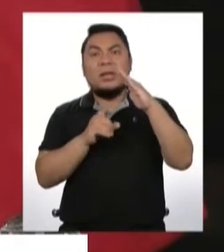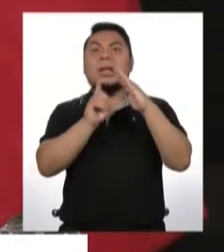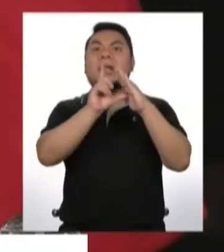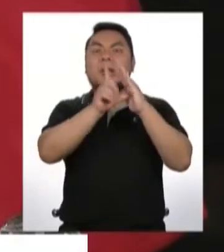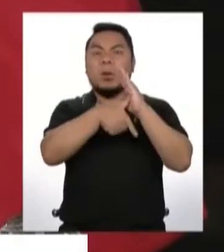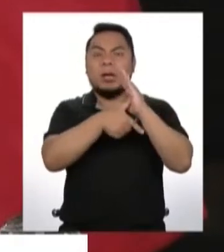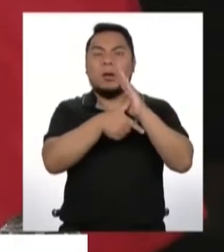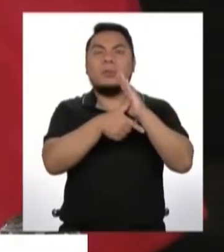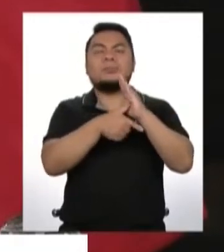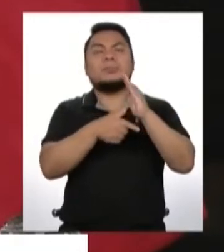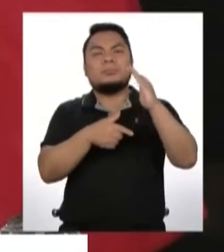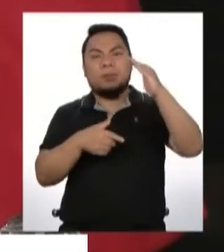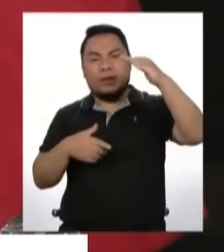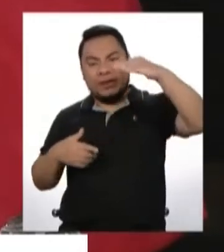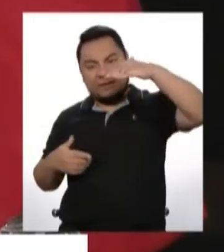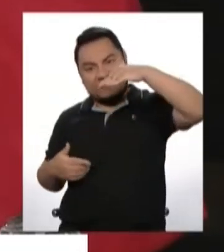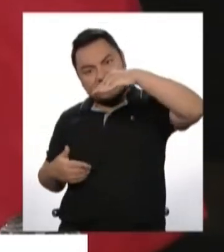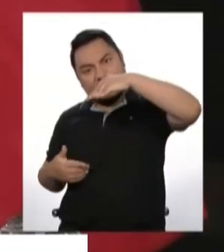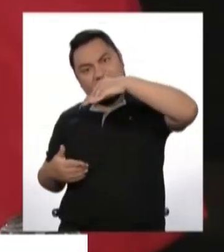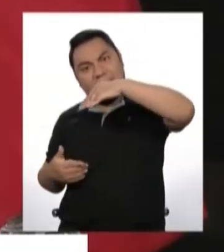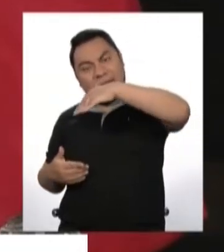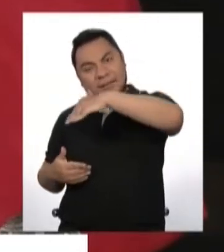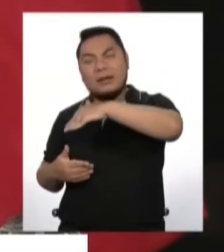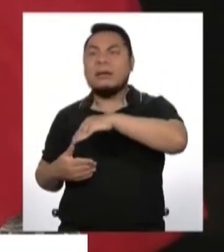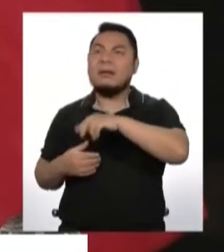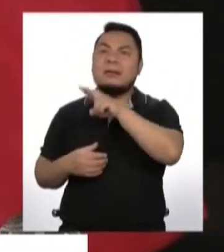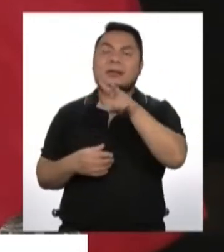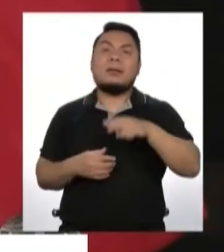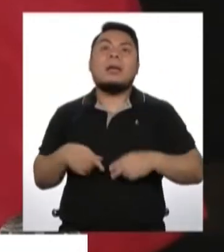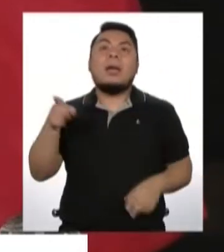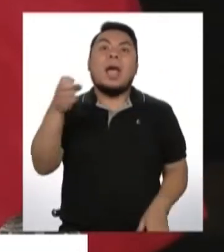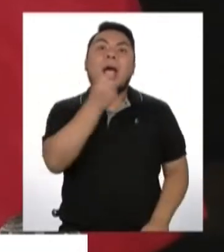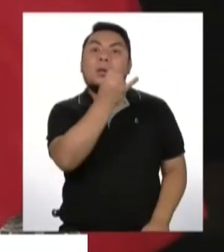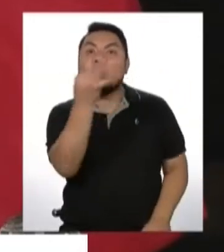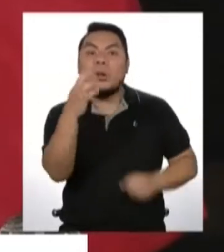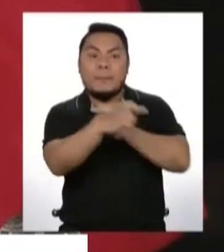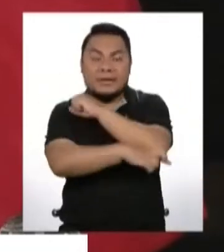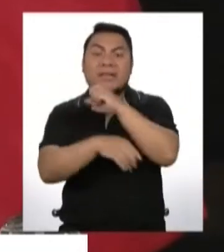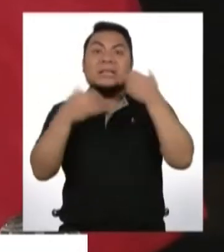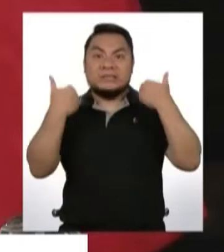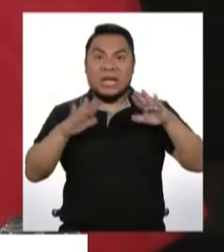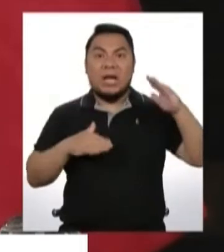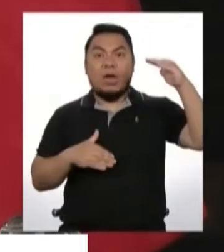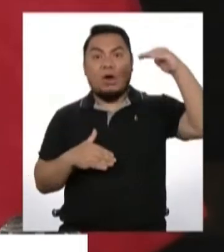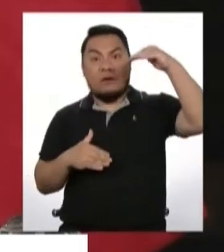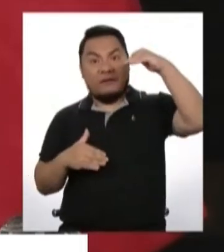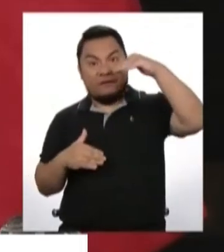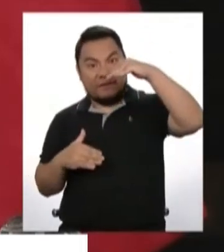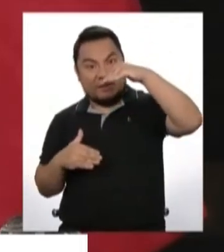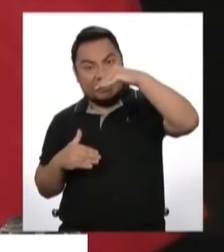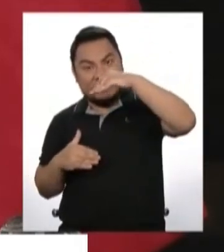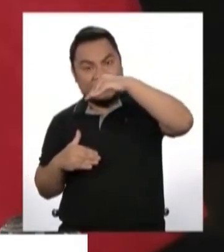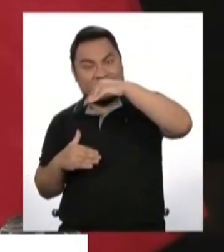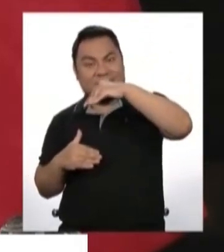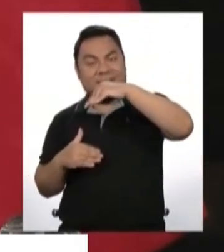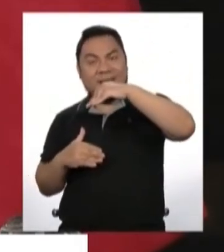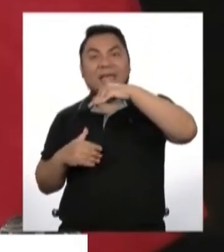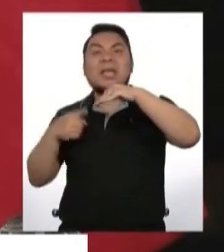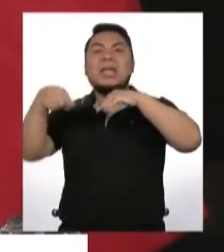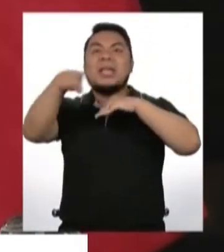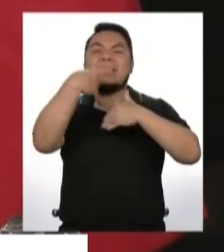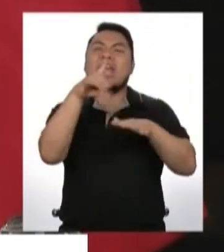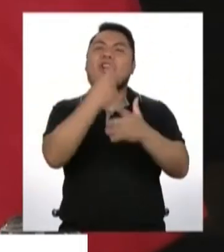descender. Incluso hay algunos países que ya comenzaron a descender y se confiaron. Y nuevamente